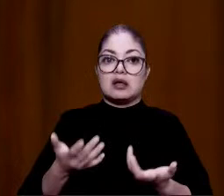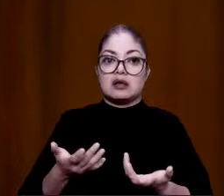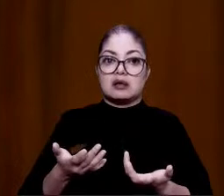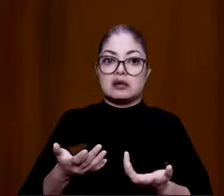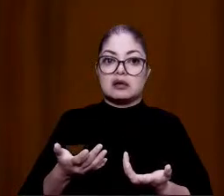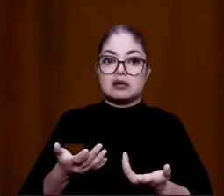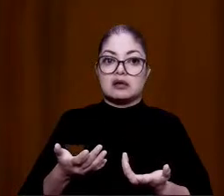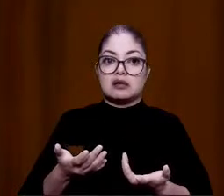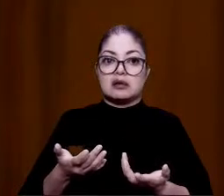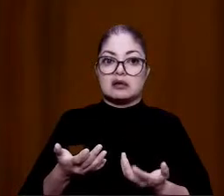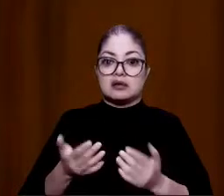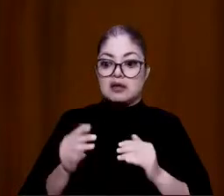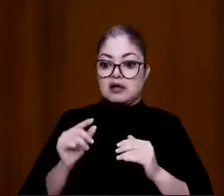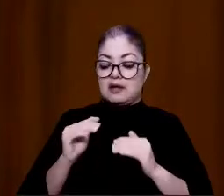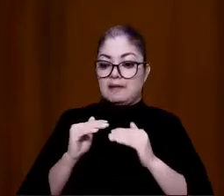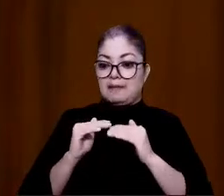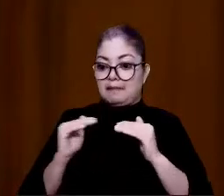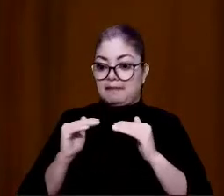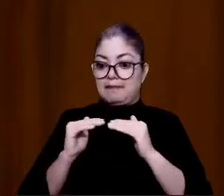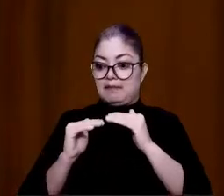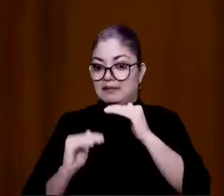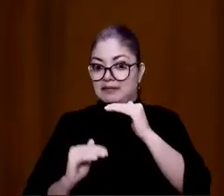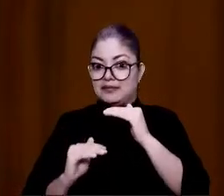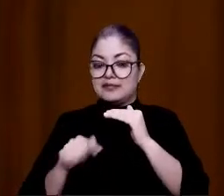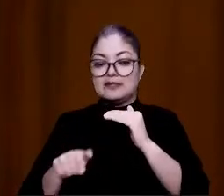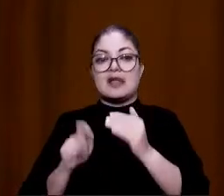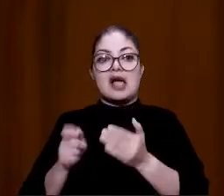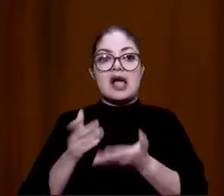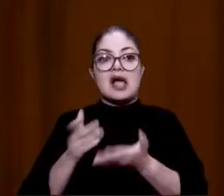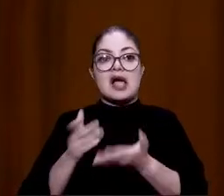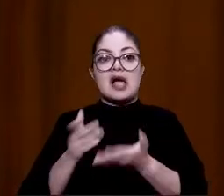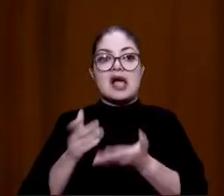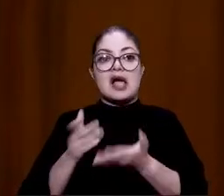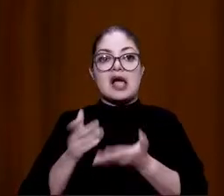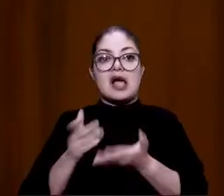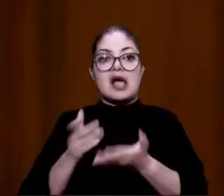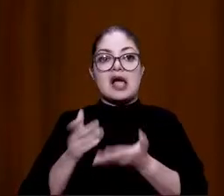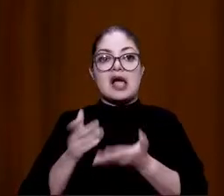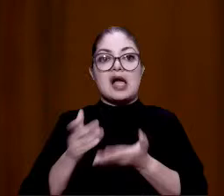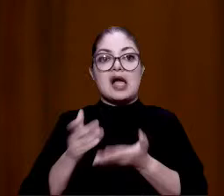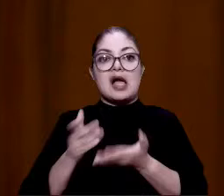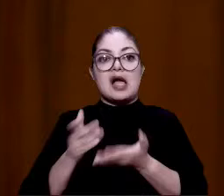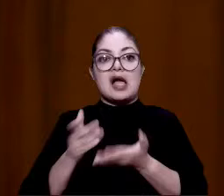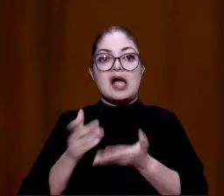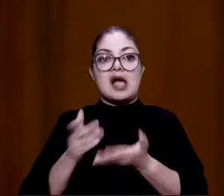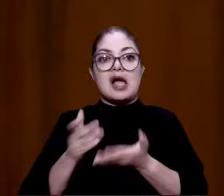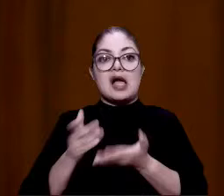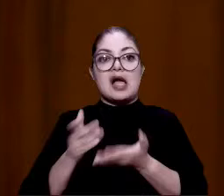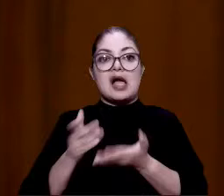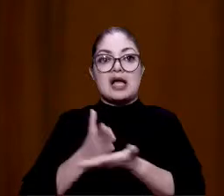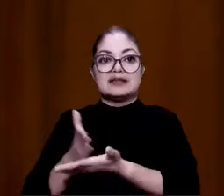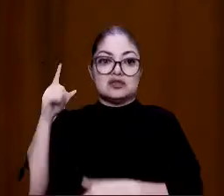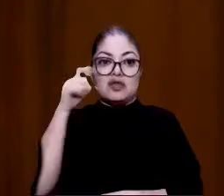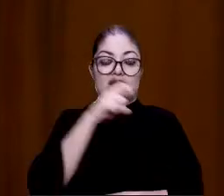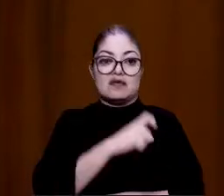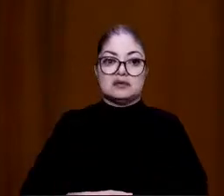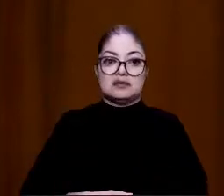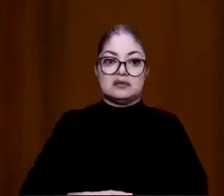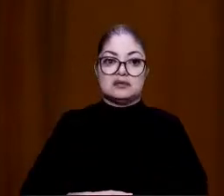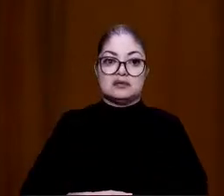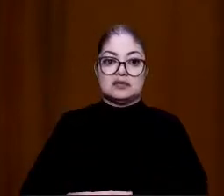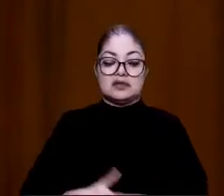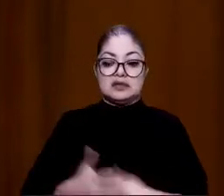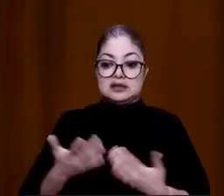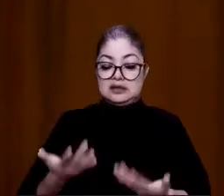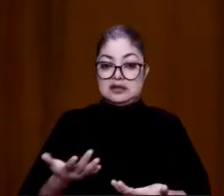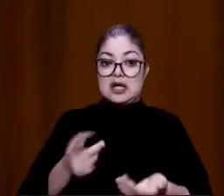o de baja capacidad, el acceso se les dificulta. Y estos mototaxis prestan el servicio en